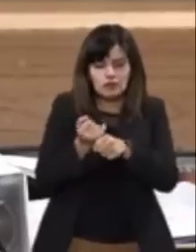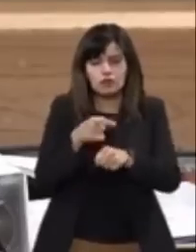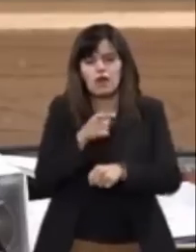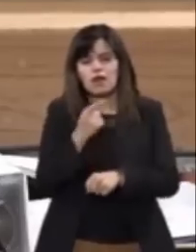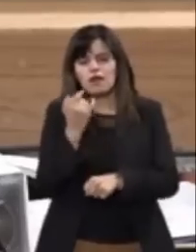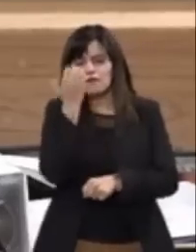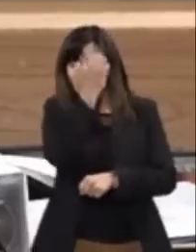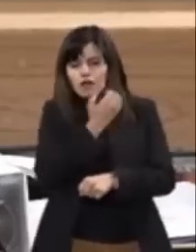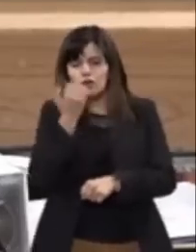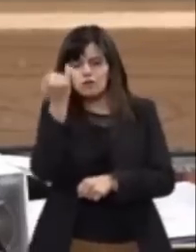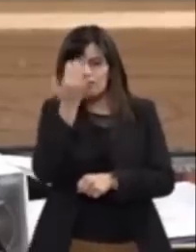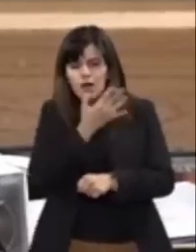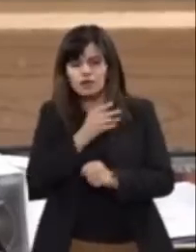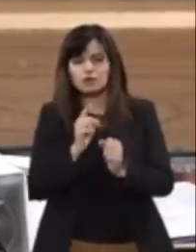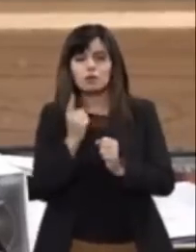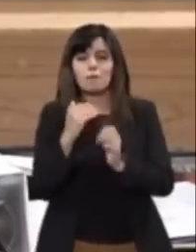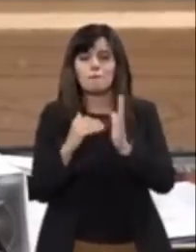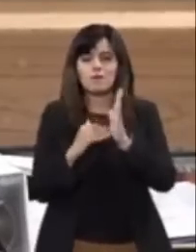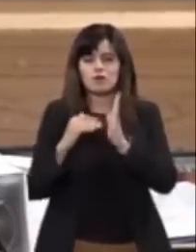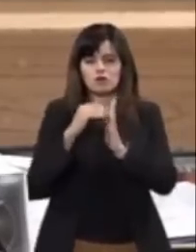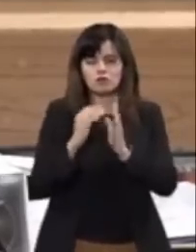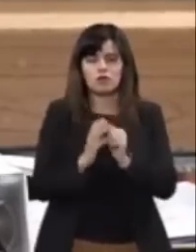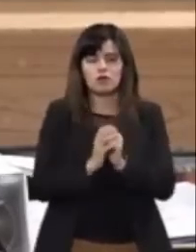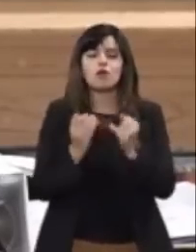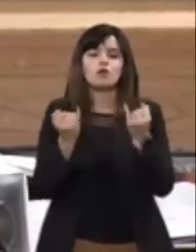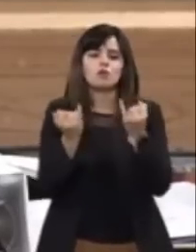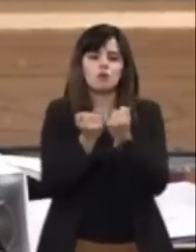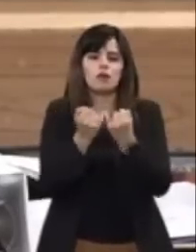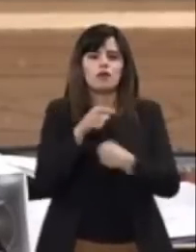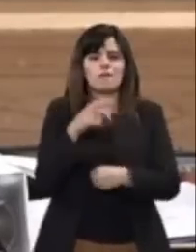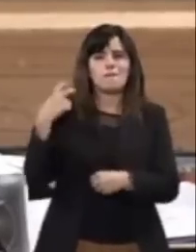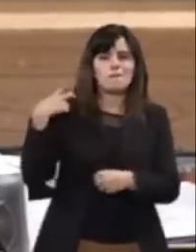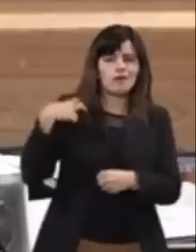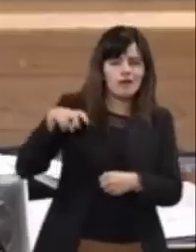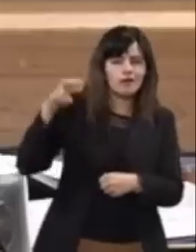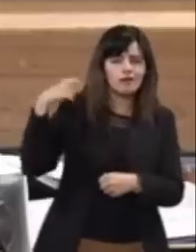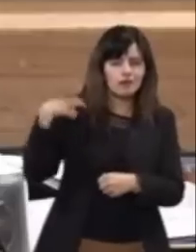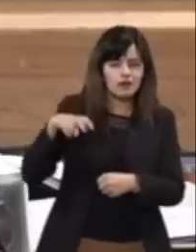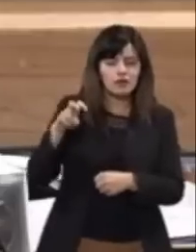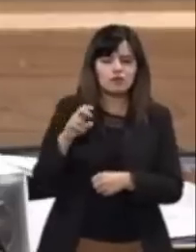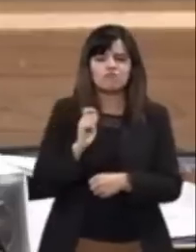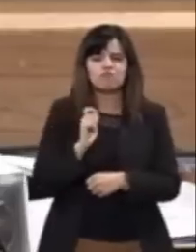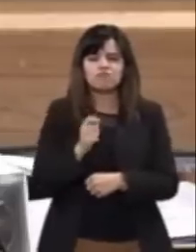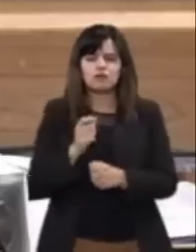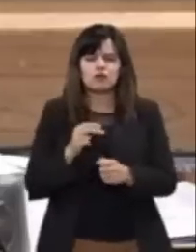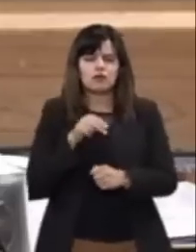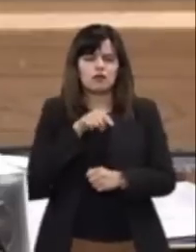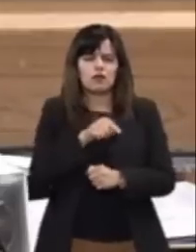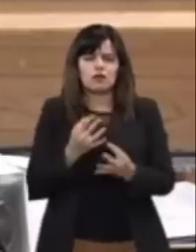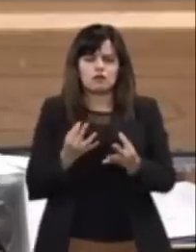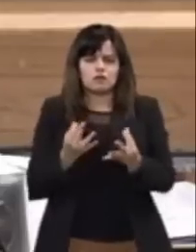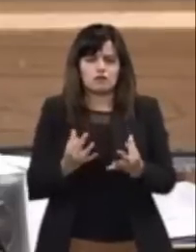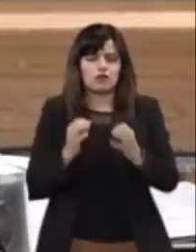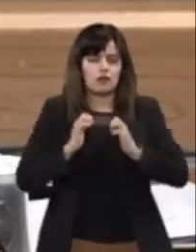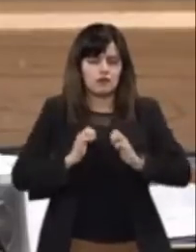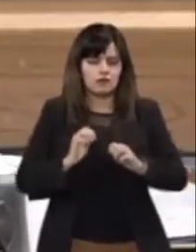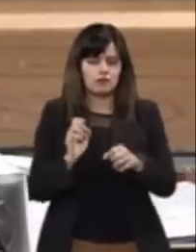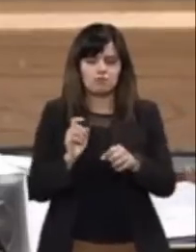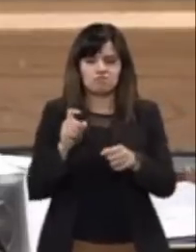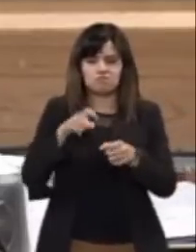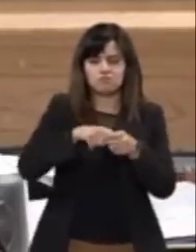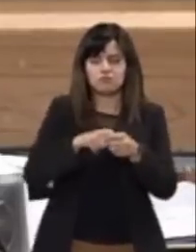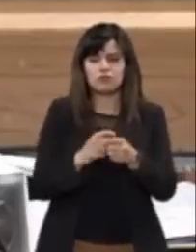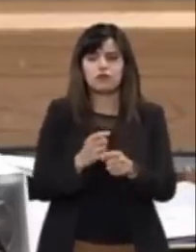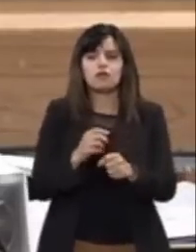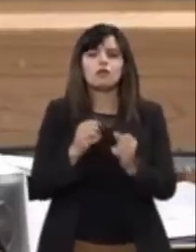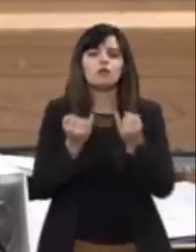$1,000,000. Servicio de agencia de viajes, por supuesto en primera clase, para la reservación, compra, emisión, modificación, cancelación